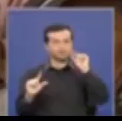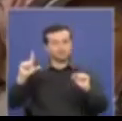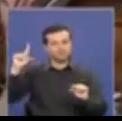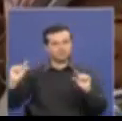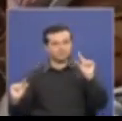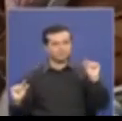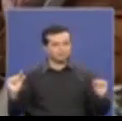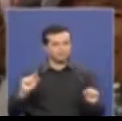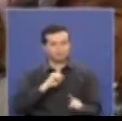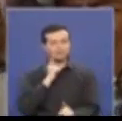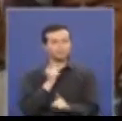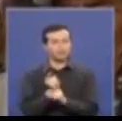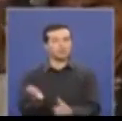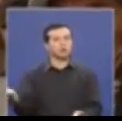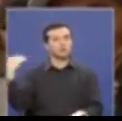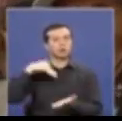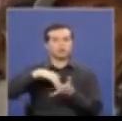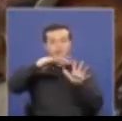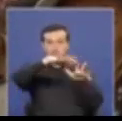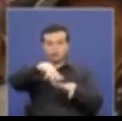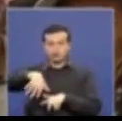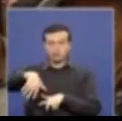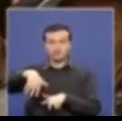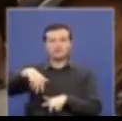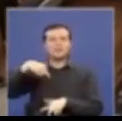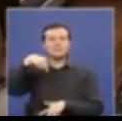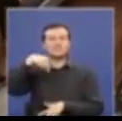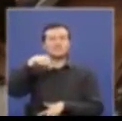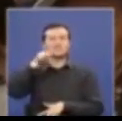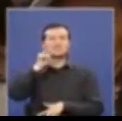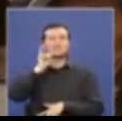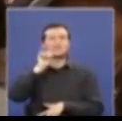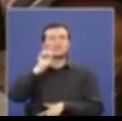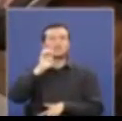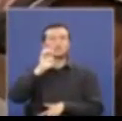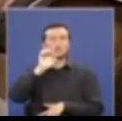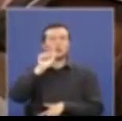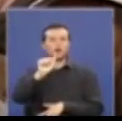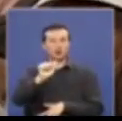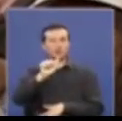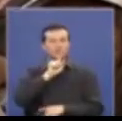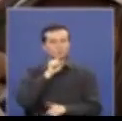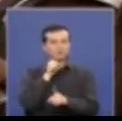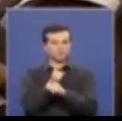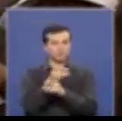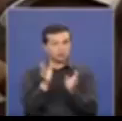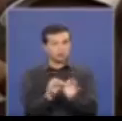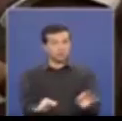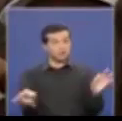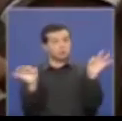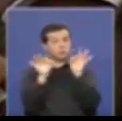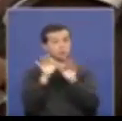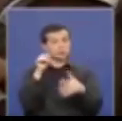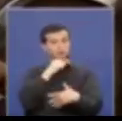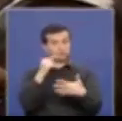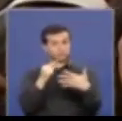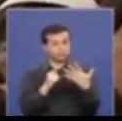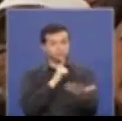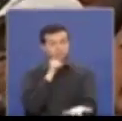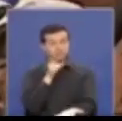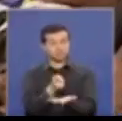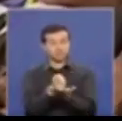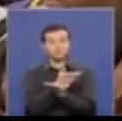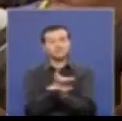Estamos normalmente absorbiendo la cosecha de quinoa, que es otro de los aspectos fundamentales de